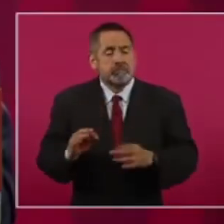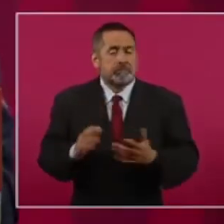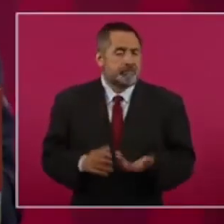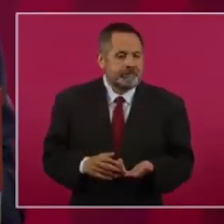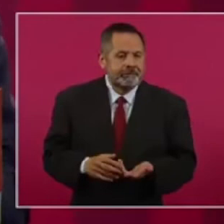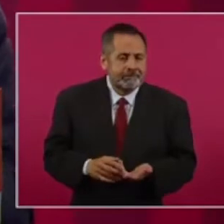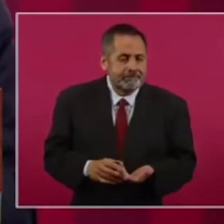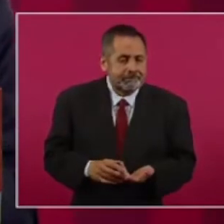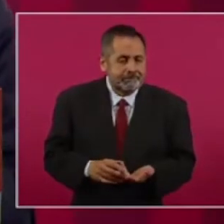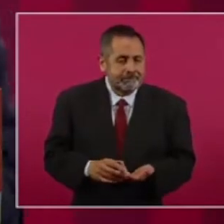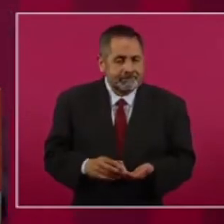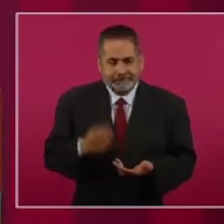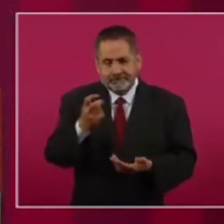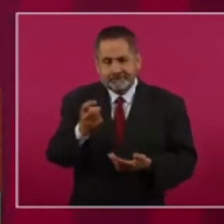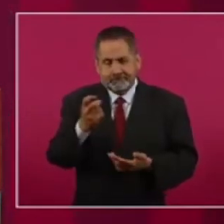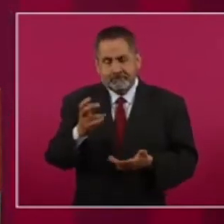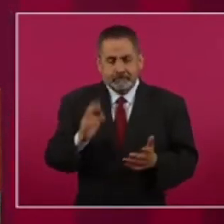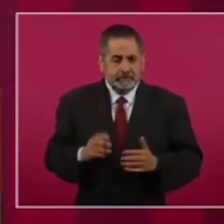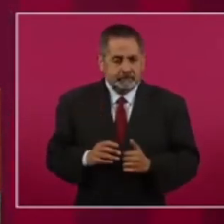Entonces,